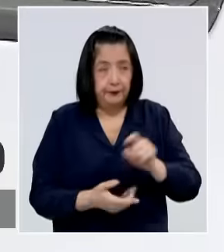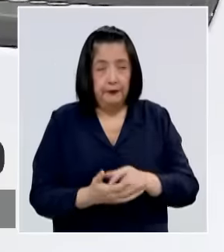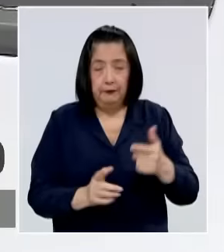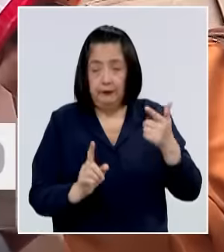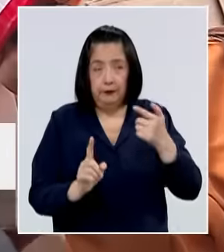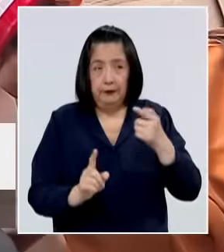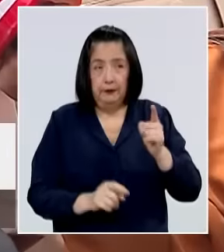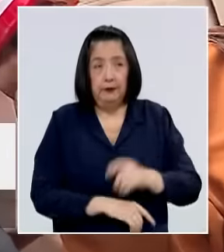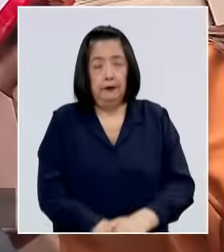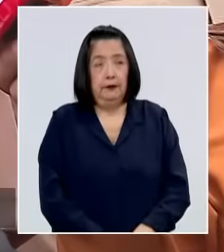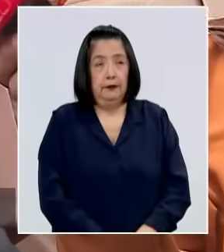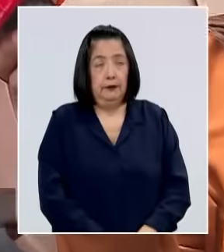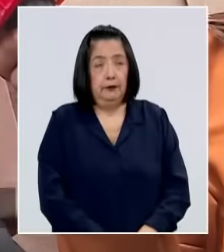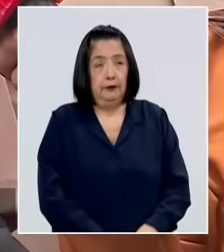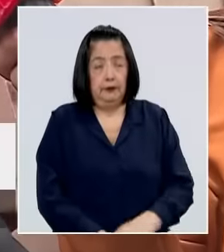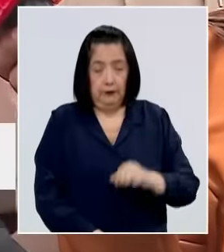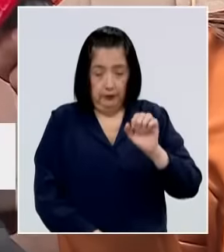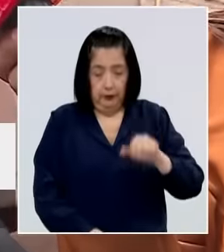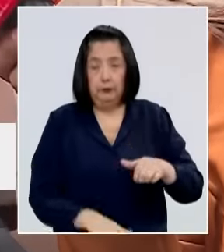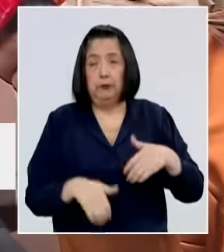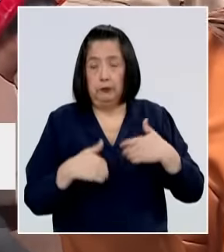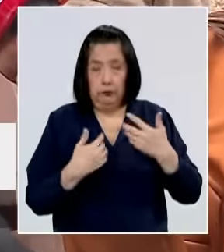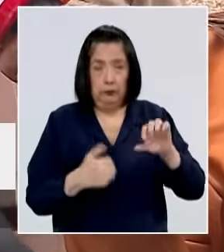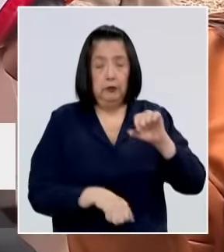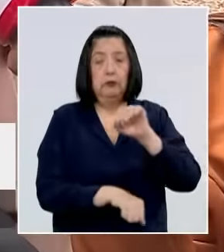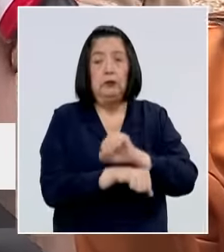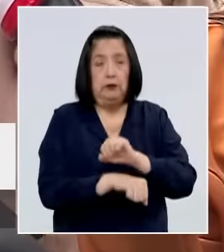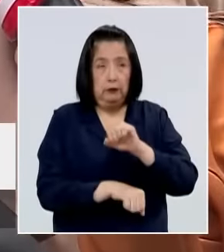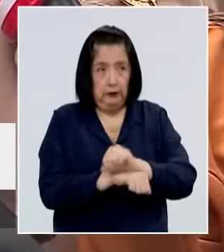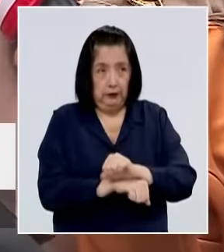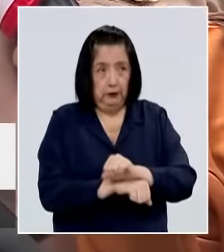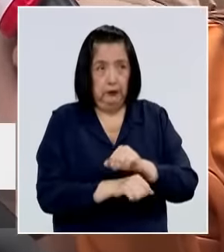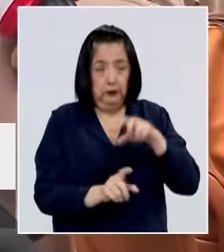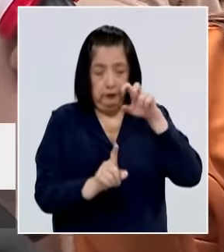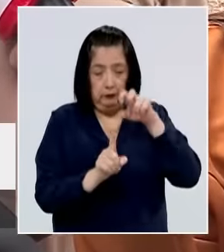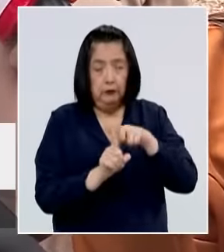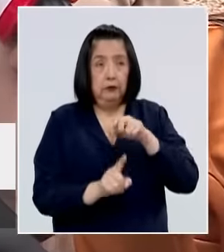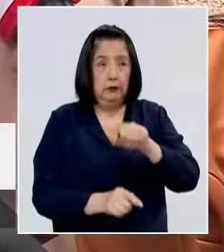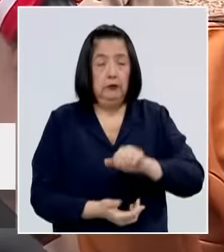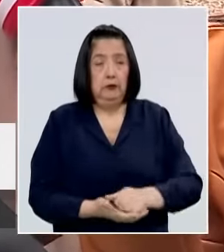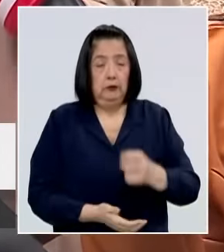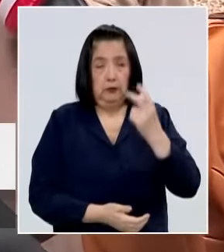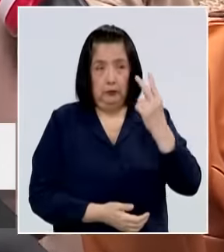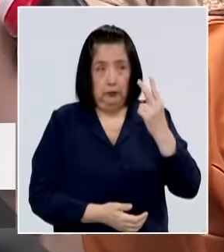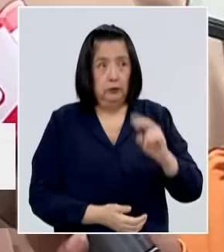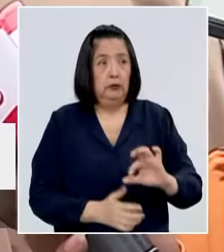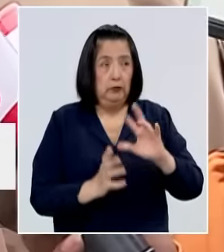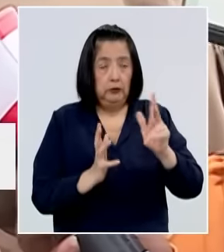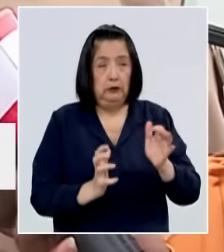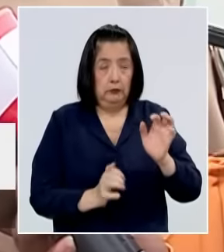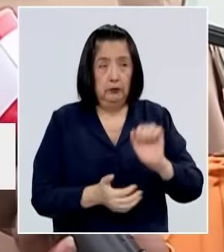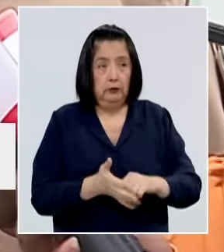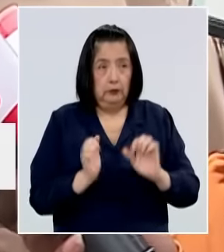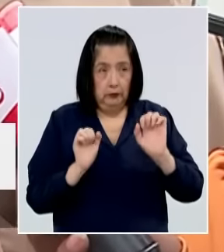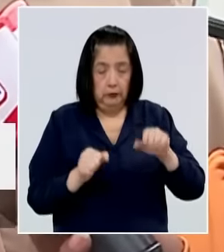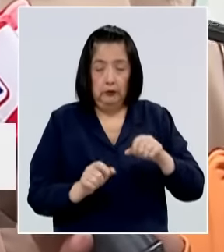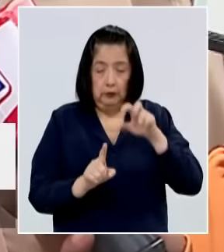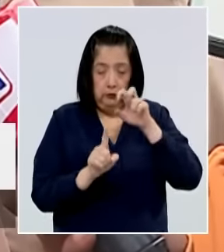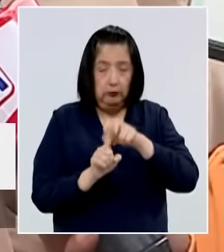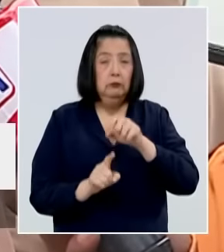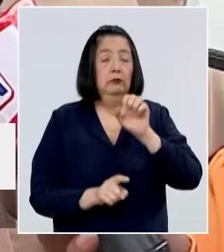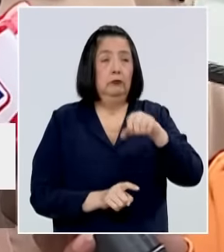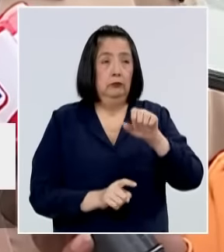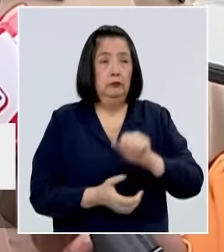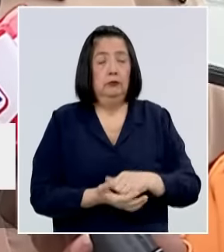impactos de bala pero sí hemos logrado la detención en flagrancia delictiva de dos de los delincuentes y que son reconocidos